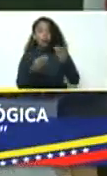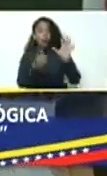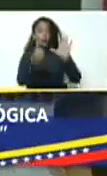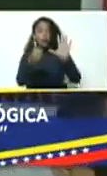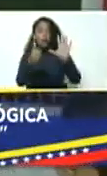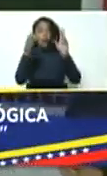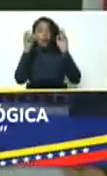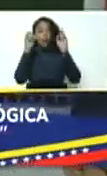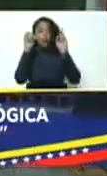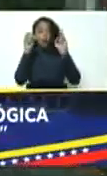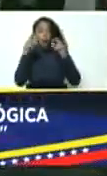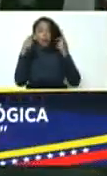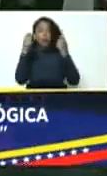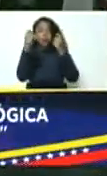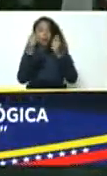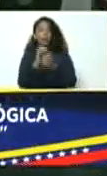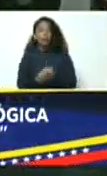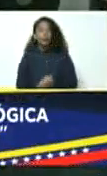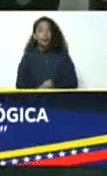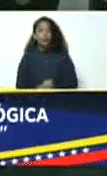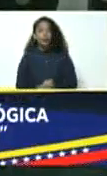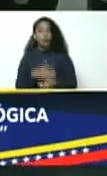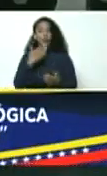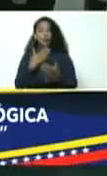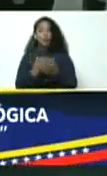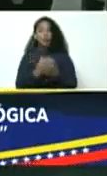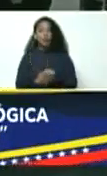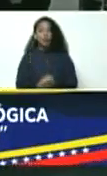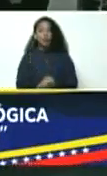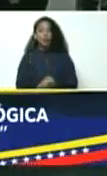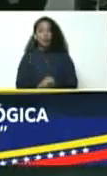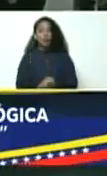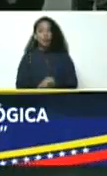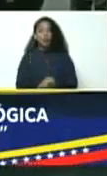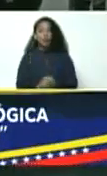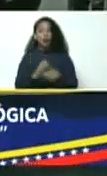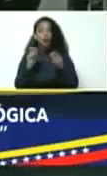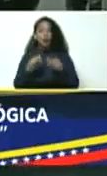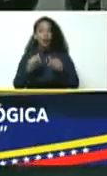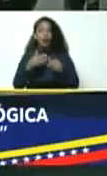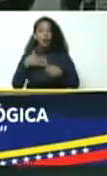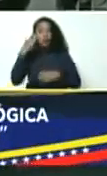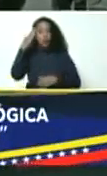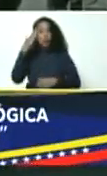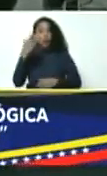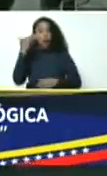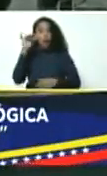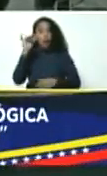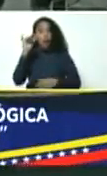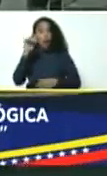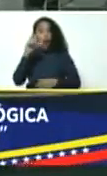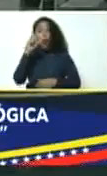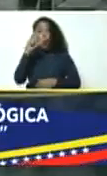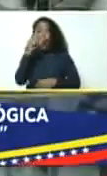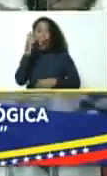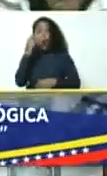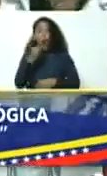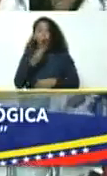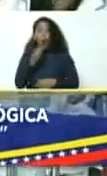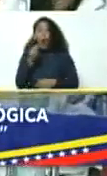consultorios populares. Gracias, doctor Gilberto. Por aquí, mi comandante, tenemos a un joven. Está